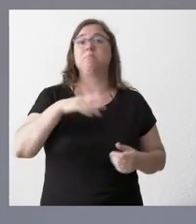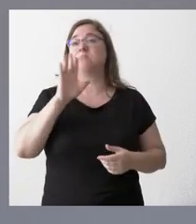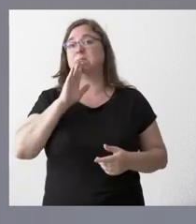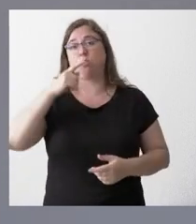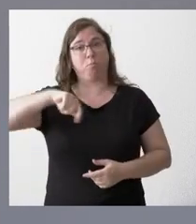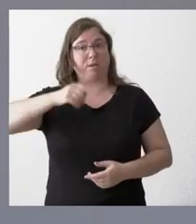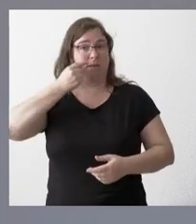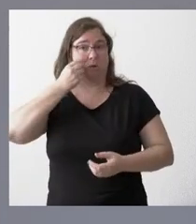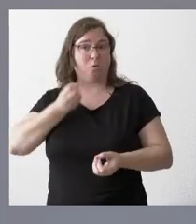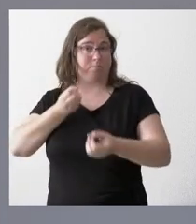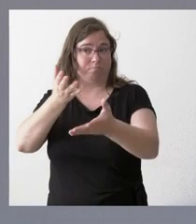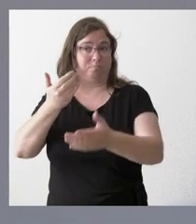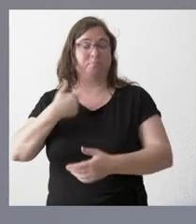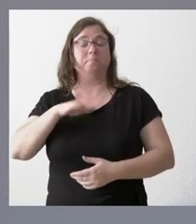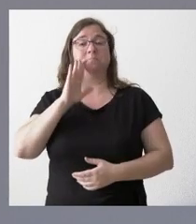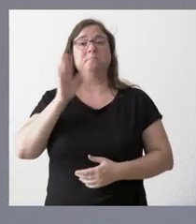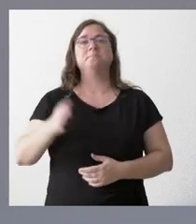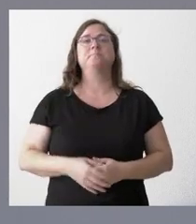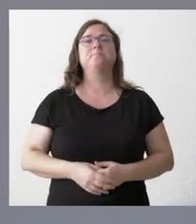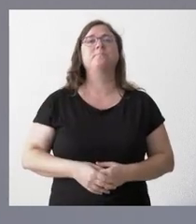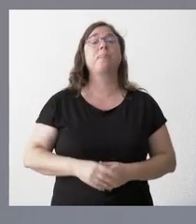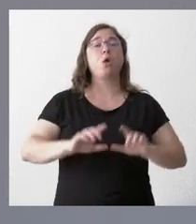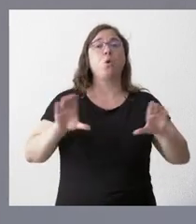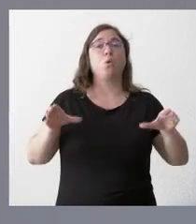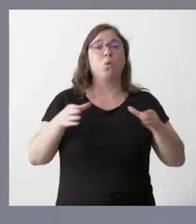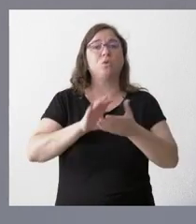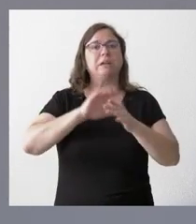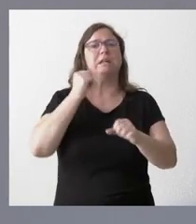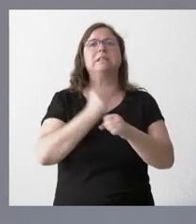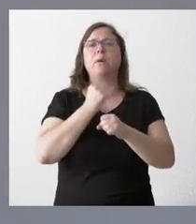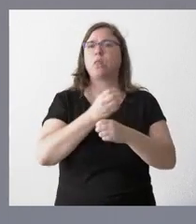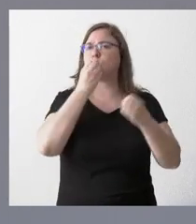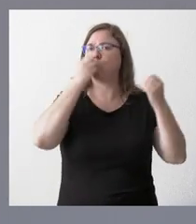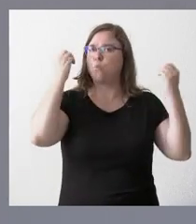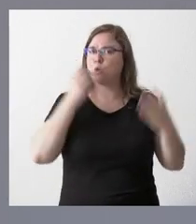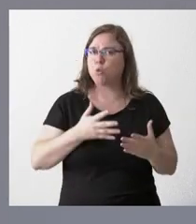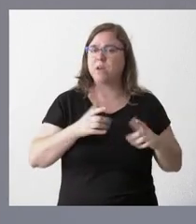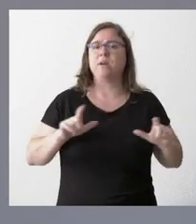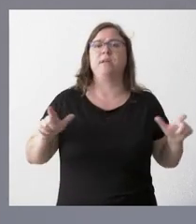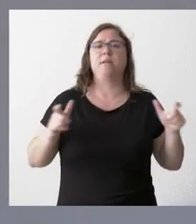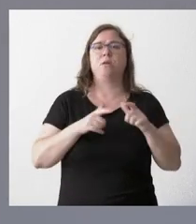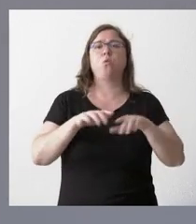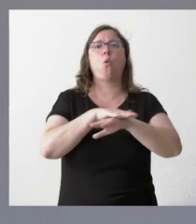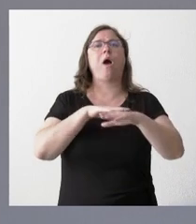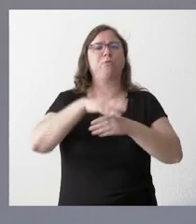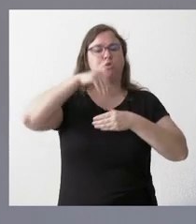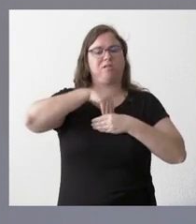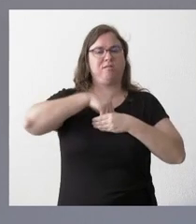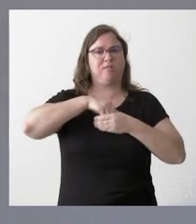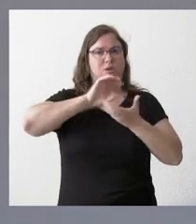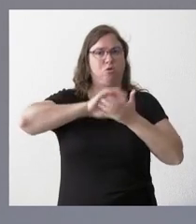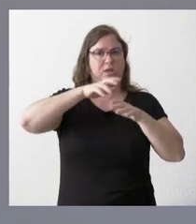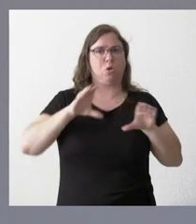el presidente de la Junta de Castilla y León, es que la Junta ha trabajado muy bien esa reunión, lo ha trabajado en el ámbito interno de la Junta de Castilla y León, lo ha trabajado